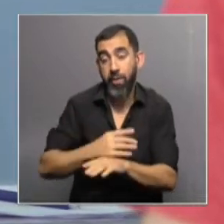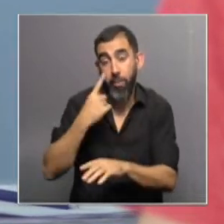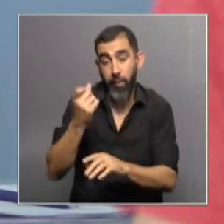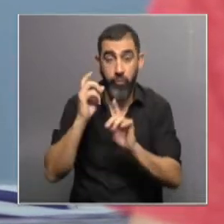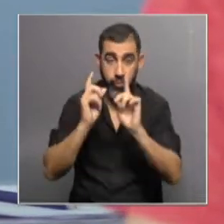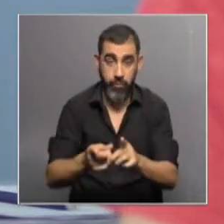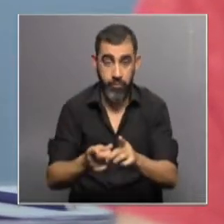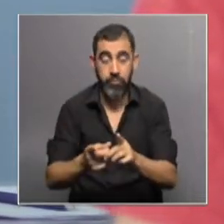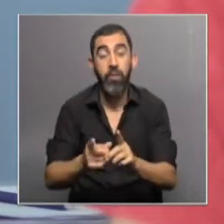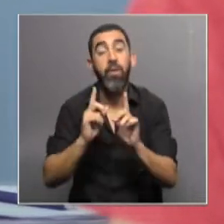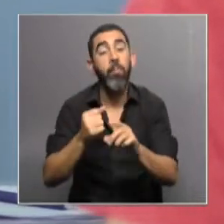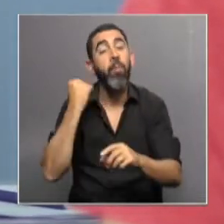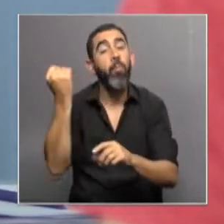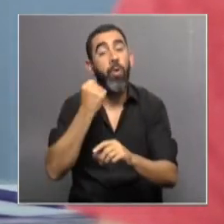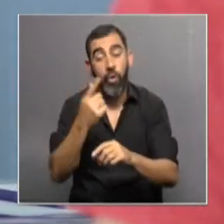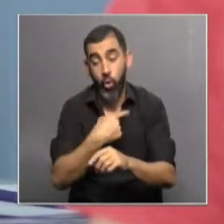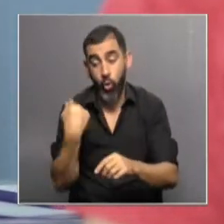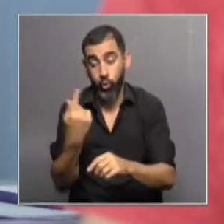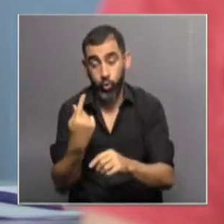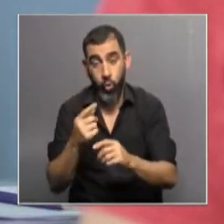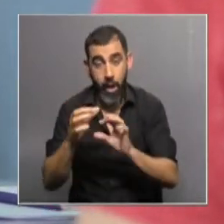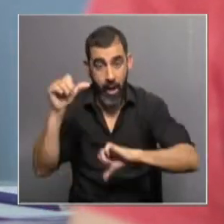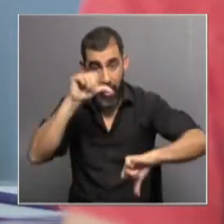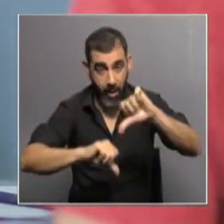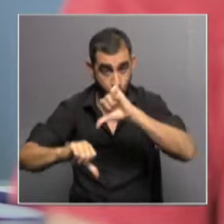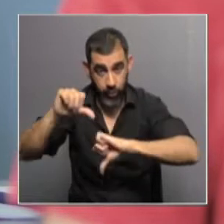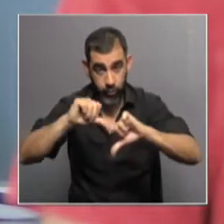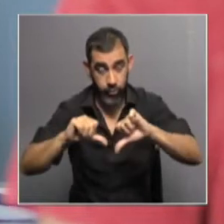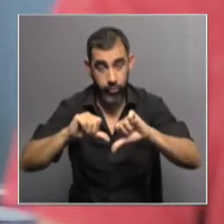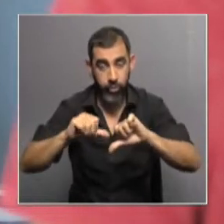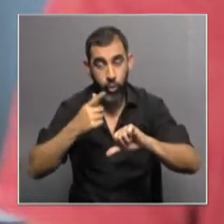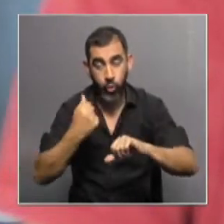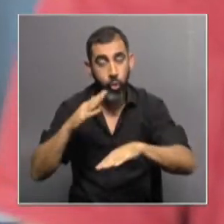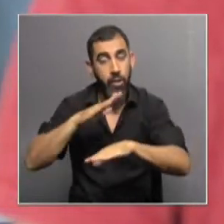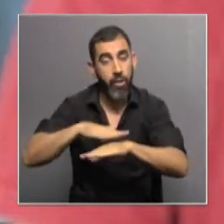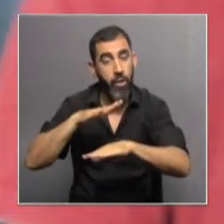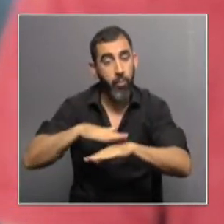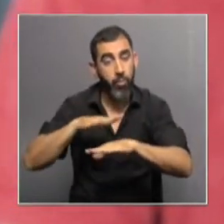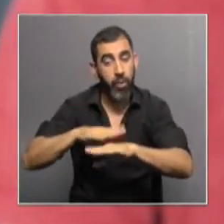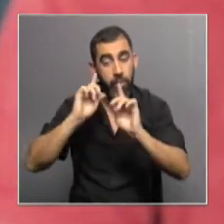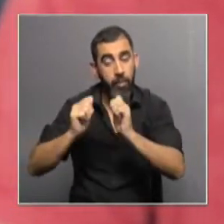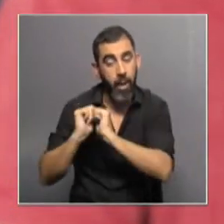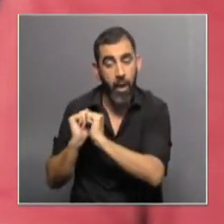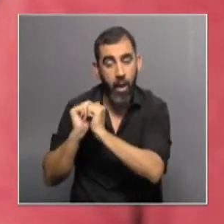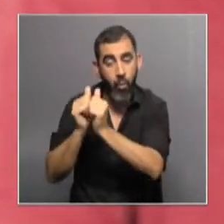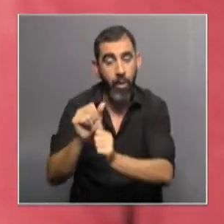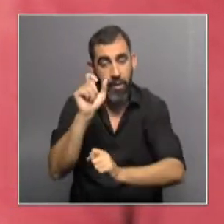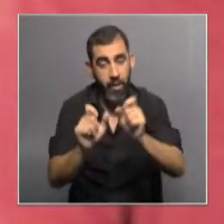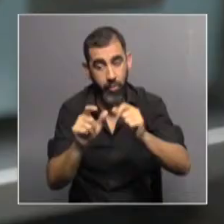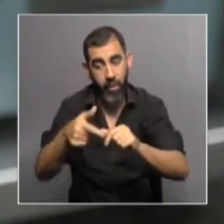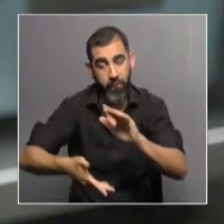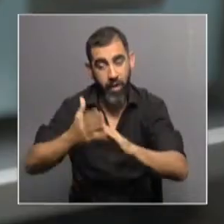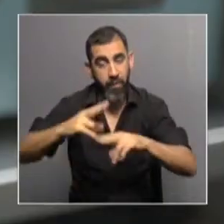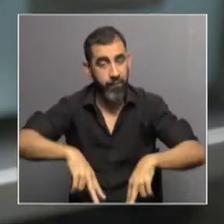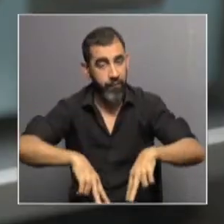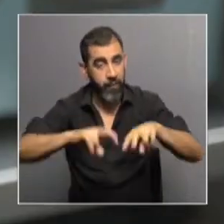Es muy importante que nosotros como laboratorio de genética clínica seamos responsables y acompañemos a la persona que se hace esos estudios